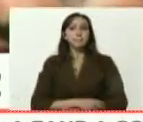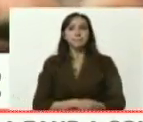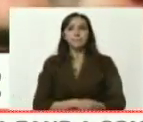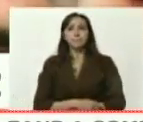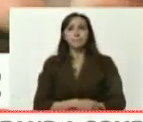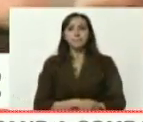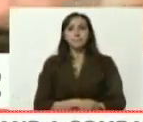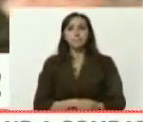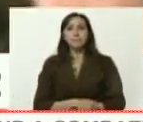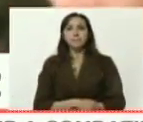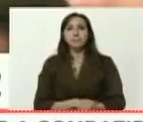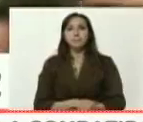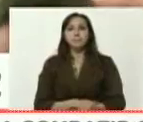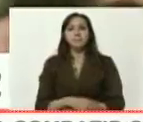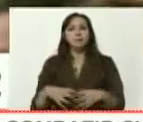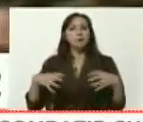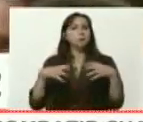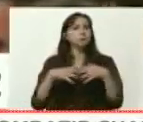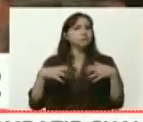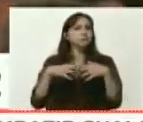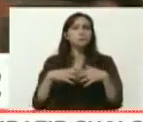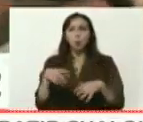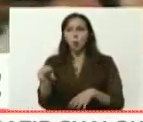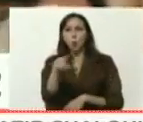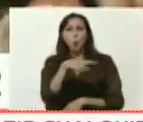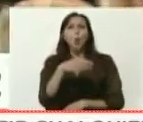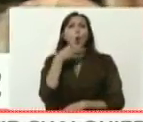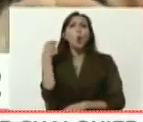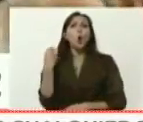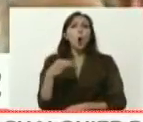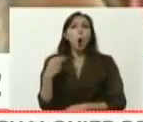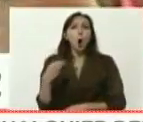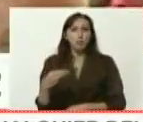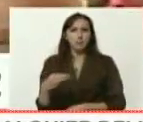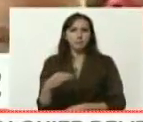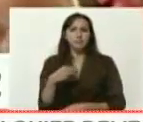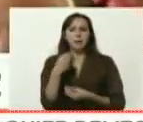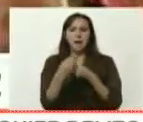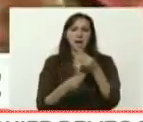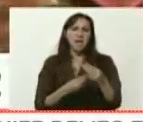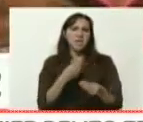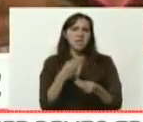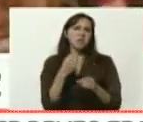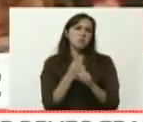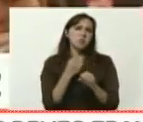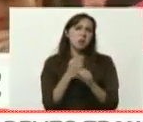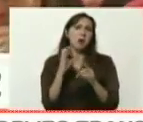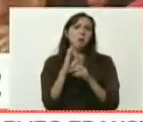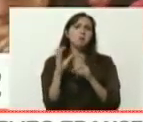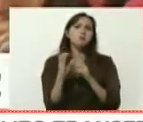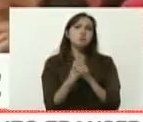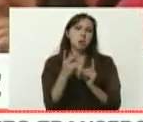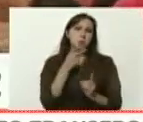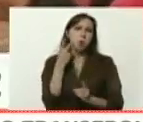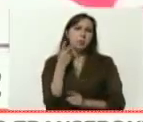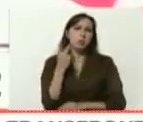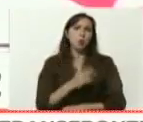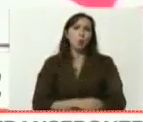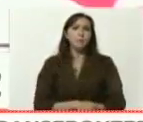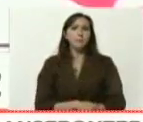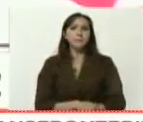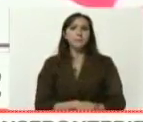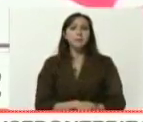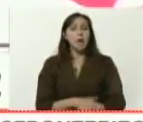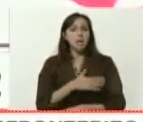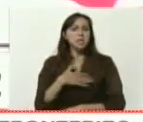Pero había cierta confrontación, gente, que muchachos jóvenes que estaban haciendo el trabajo cultural, político y demás entre ellos. Y querían